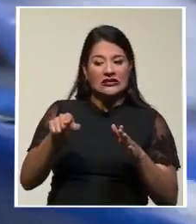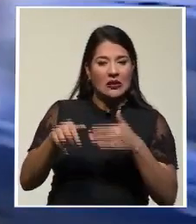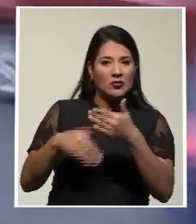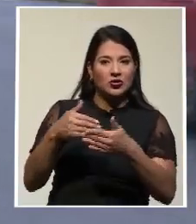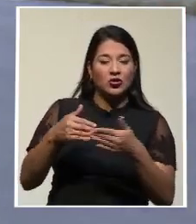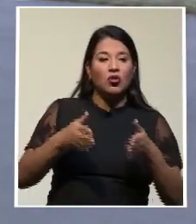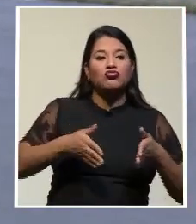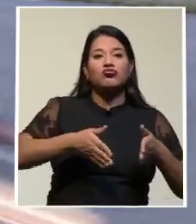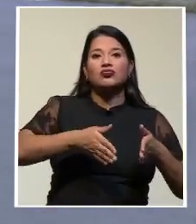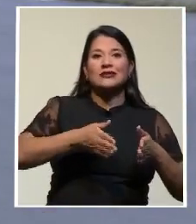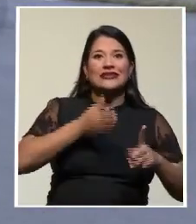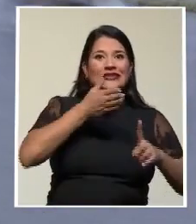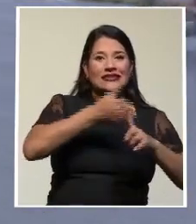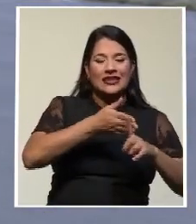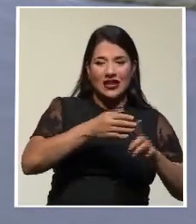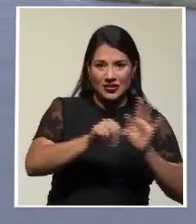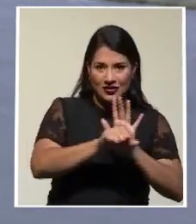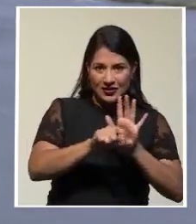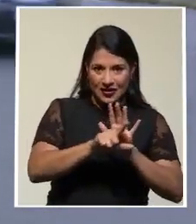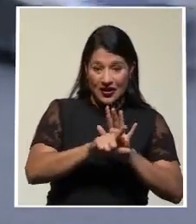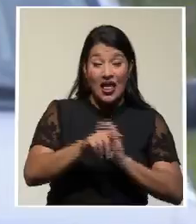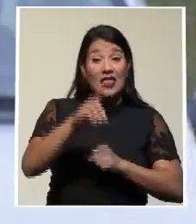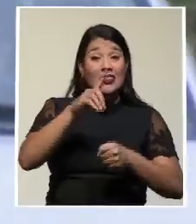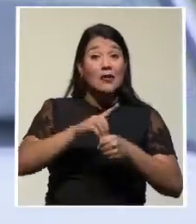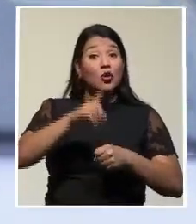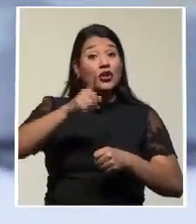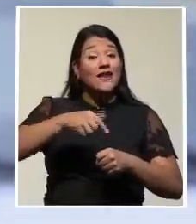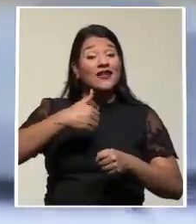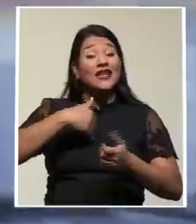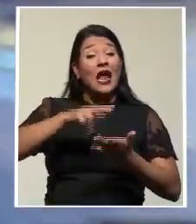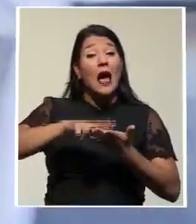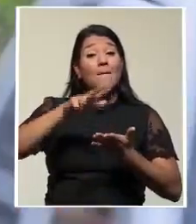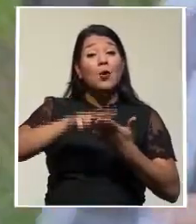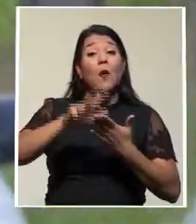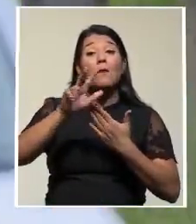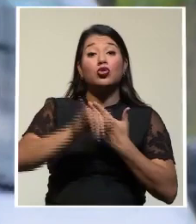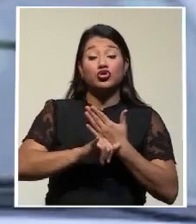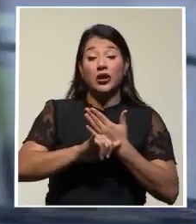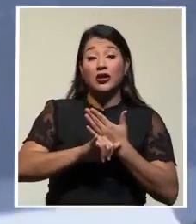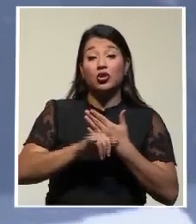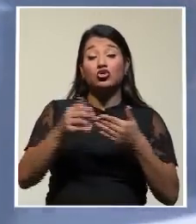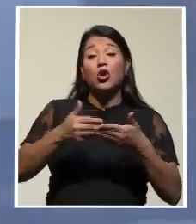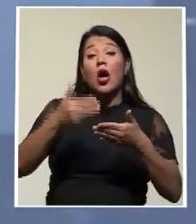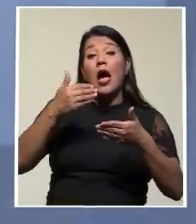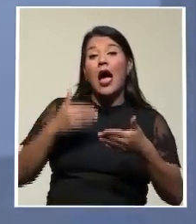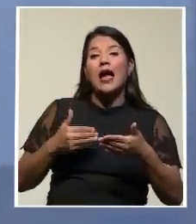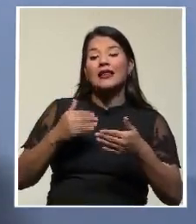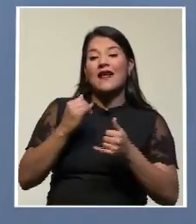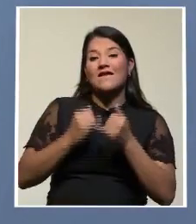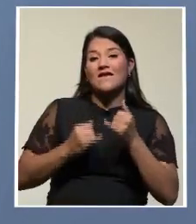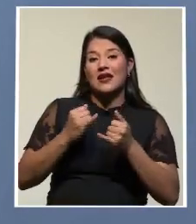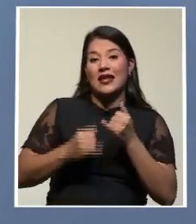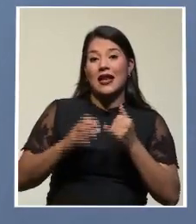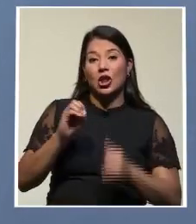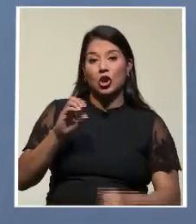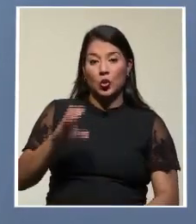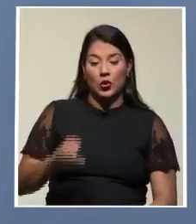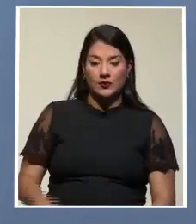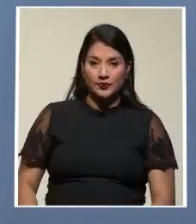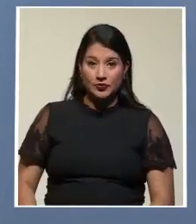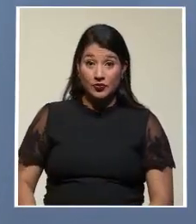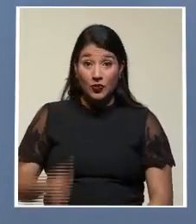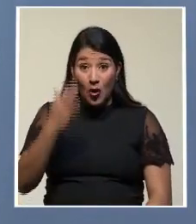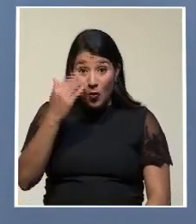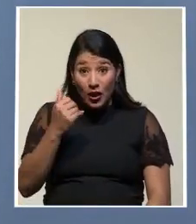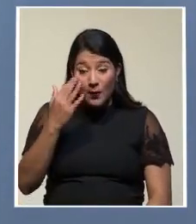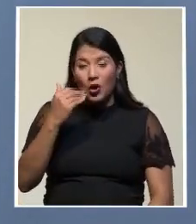Legislativo. Los legisladores deben tener este proyecto aprobado para su ejecución antes de finales de octubre, pues el